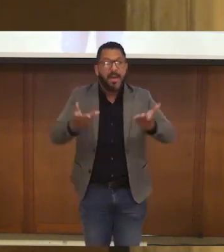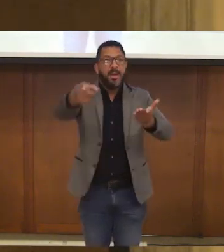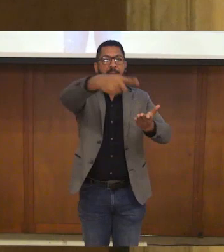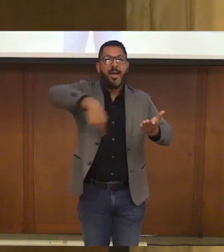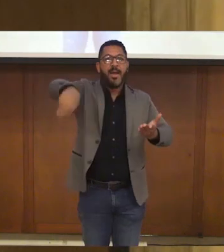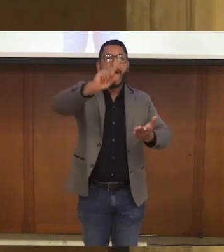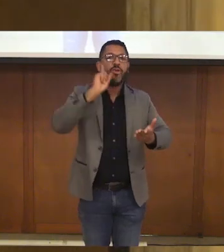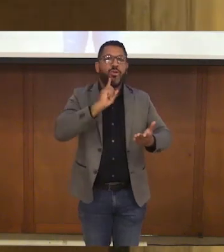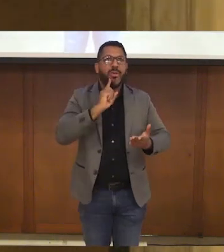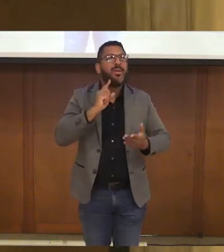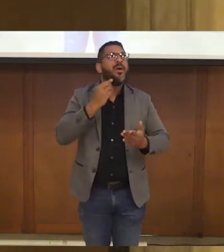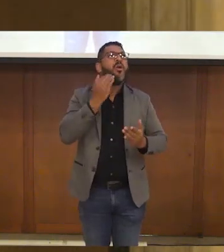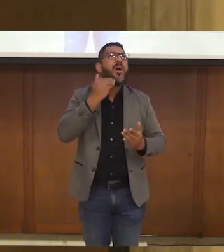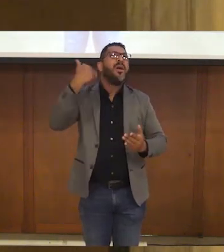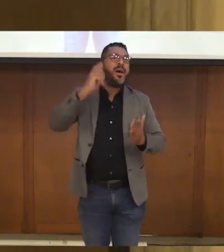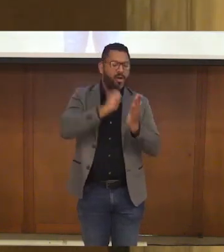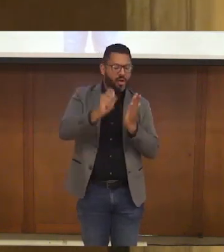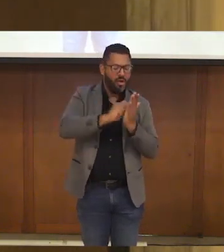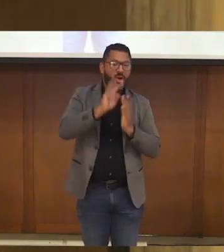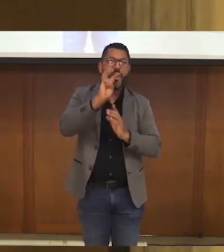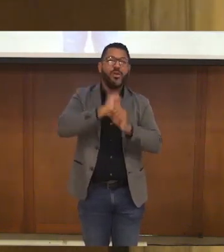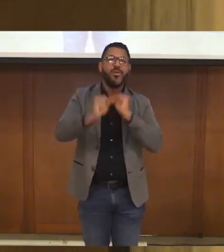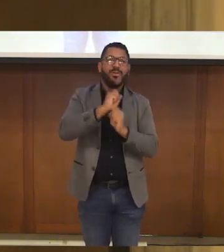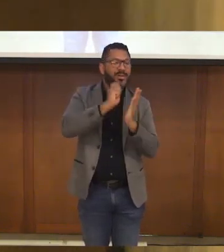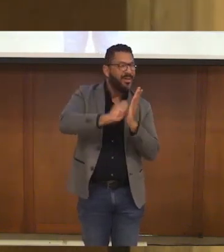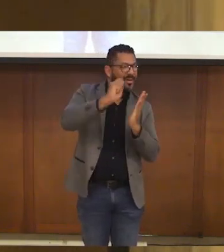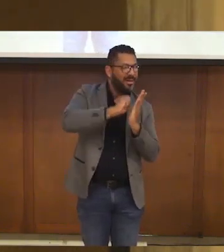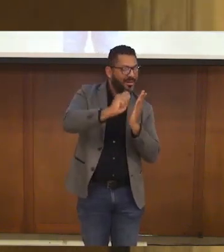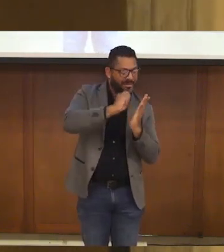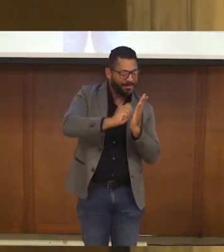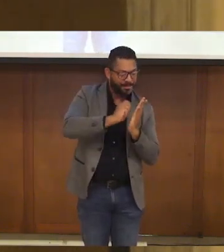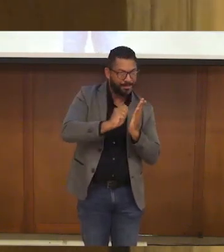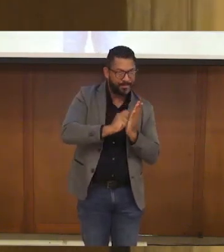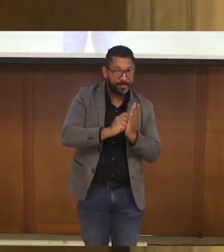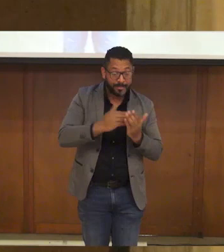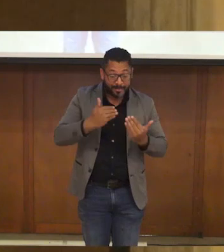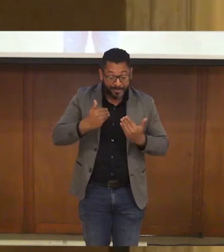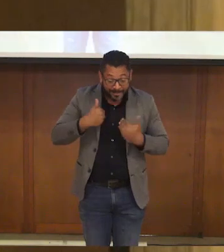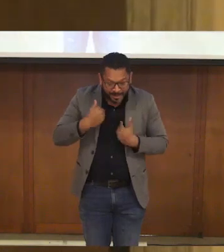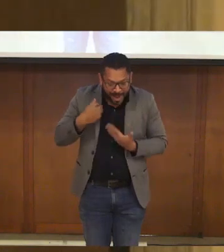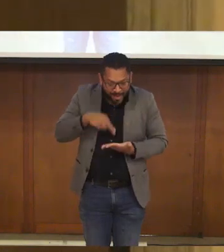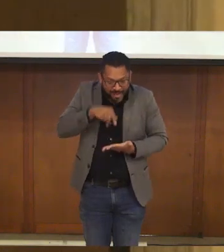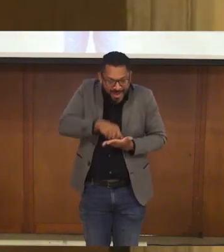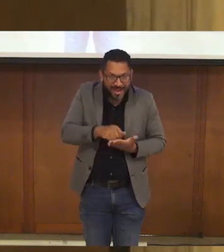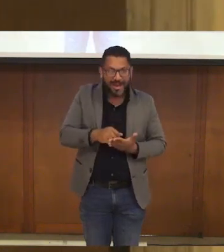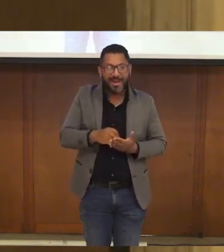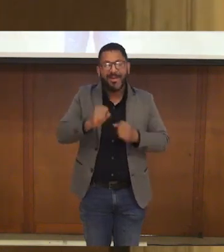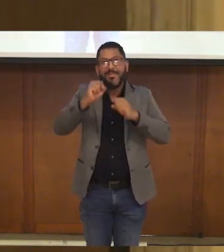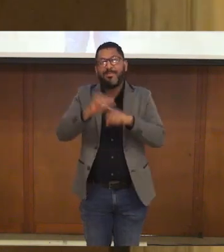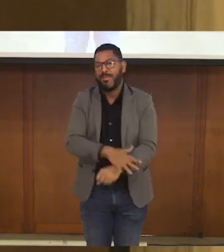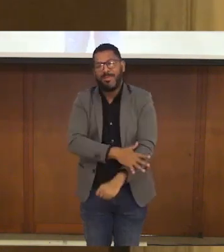una novela que fue escrita ya hace 8 años, pues es para uno como autor, es